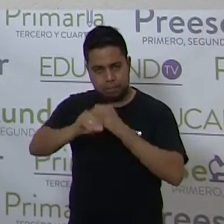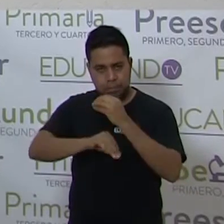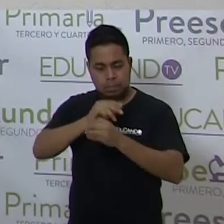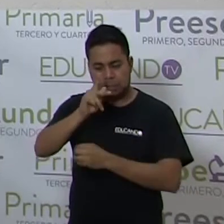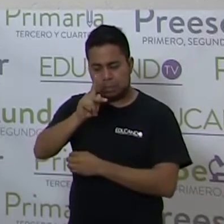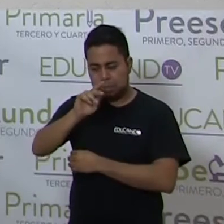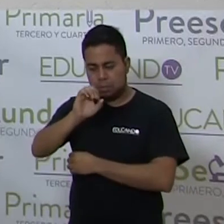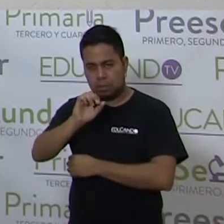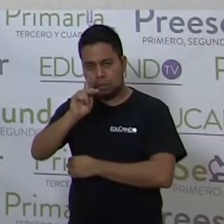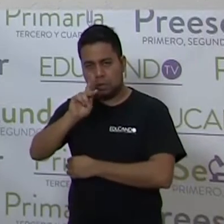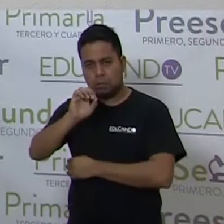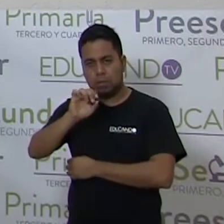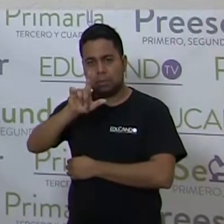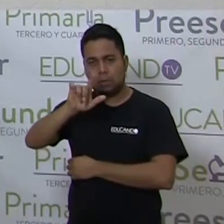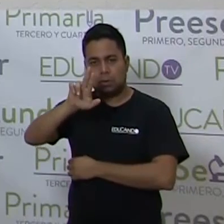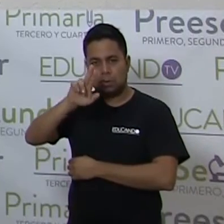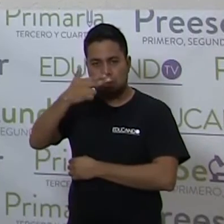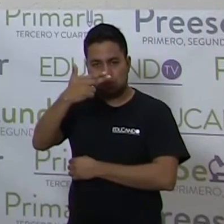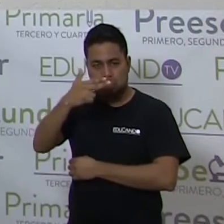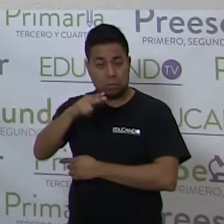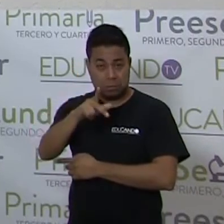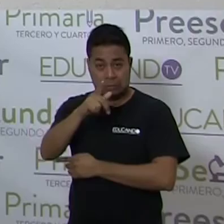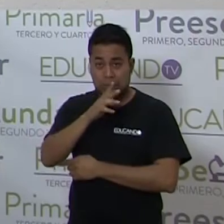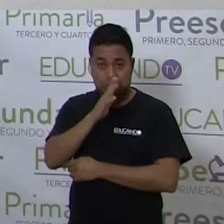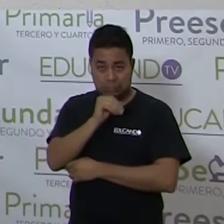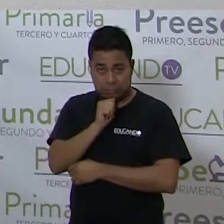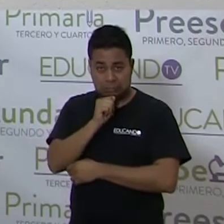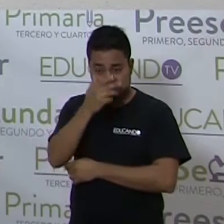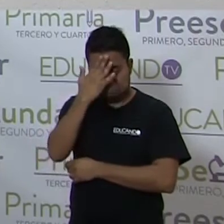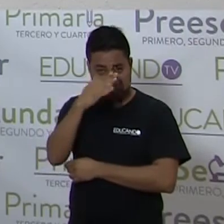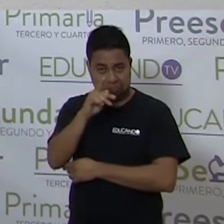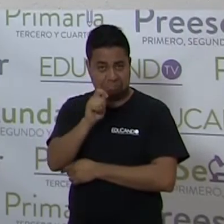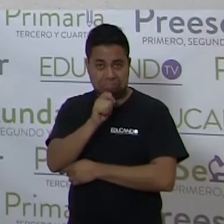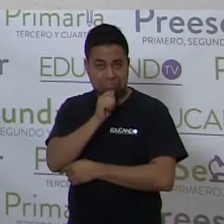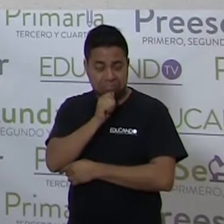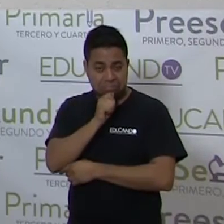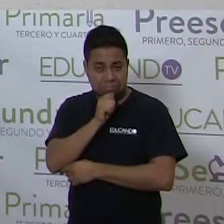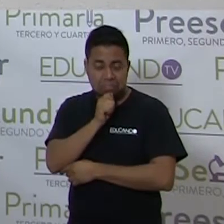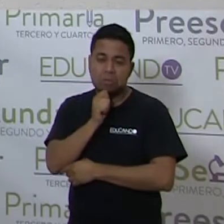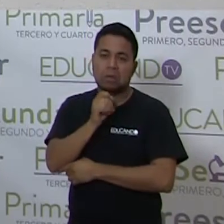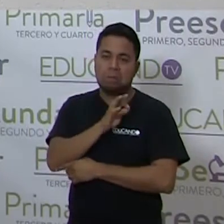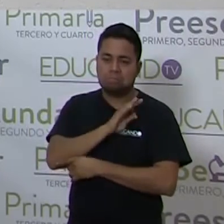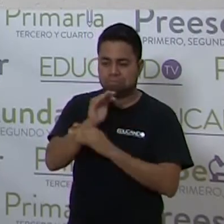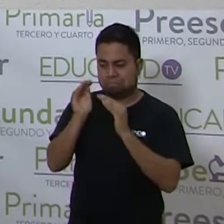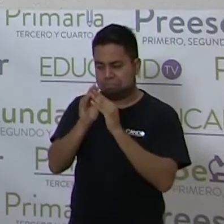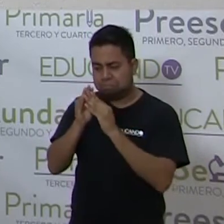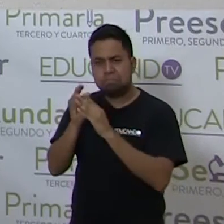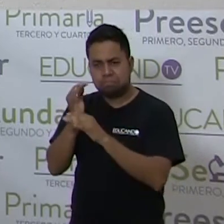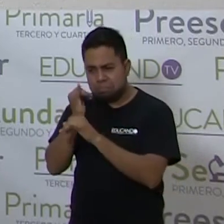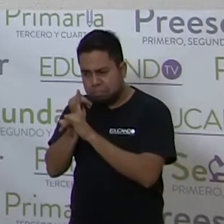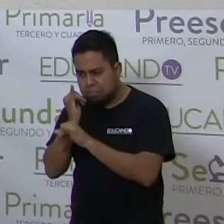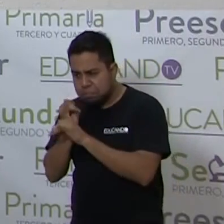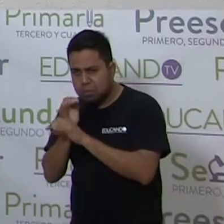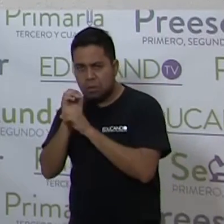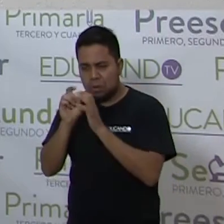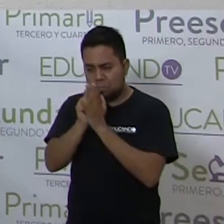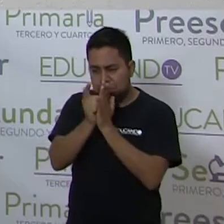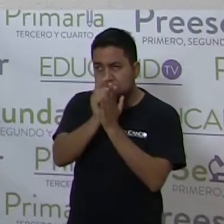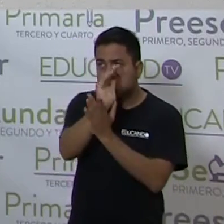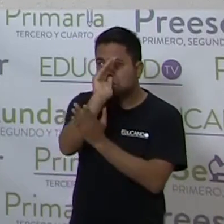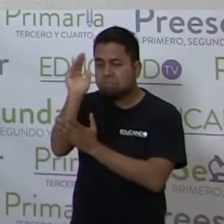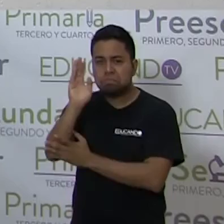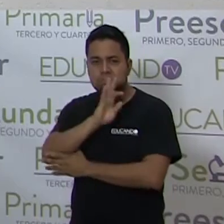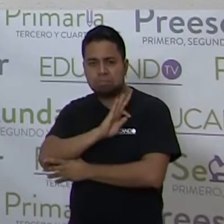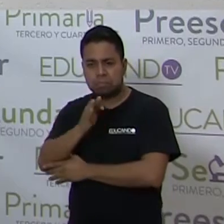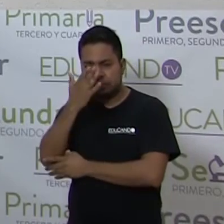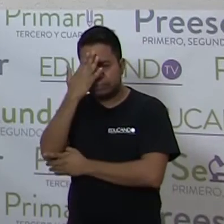Si ustedes no saben cuál es el Popol Vuh, les recomiendo que en casita, allí en el internet o en una biblioteca, pueden